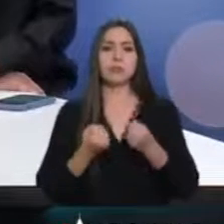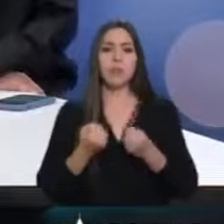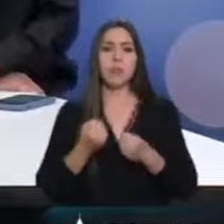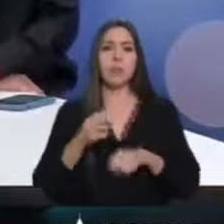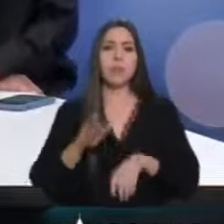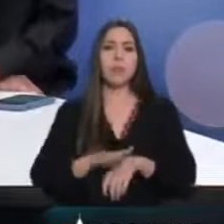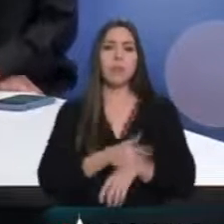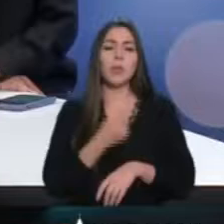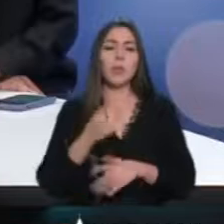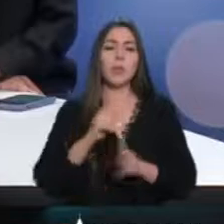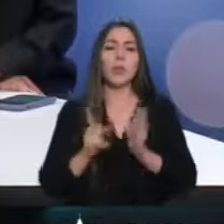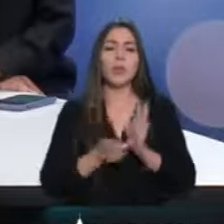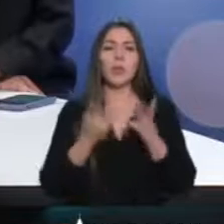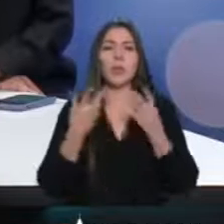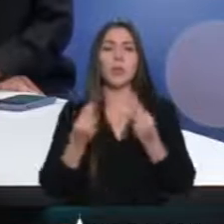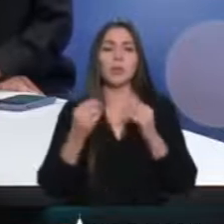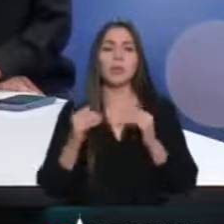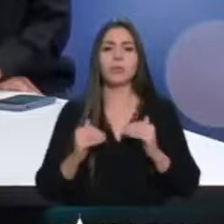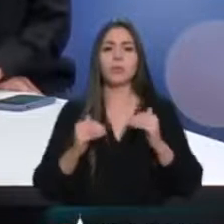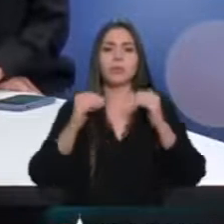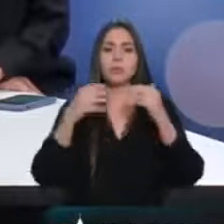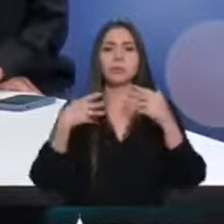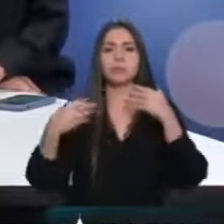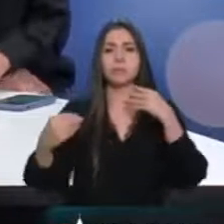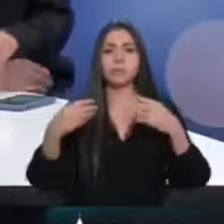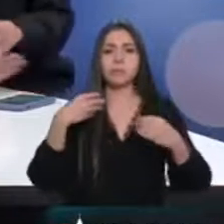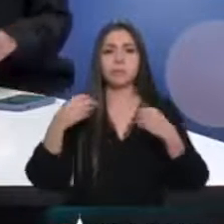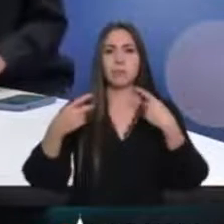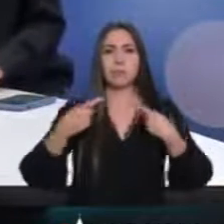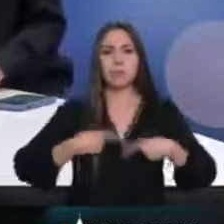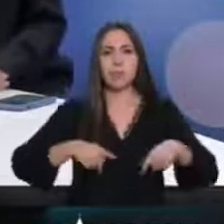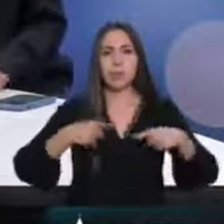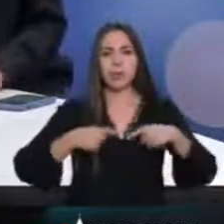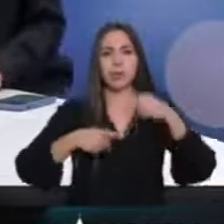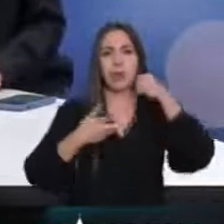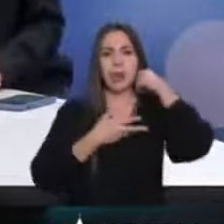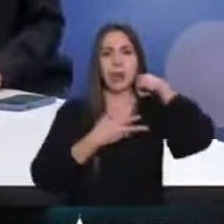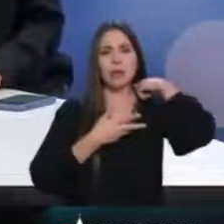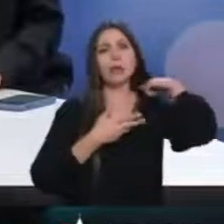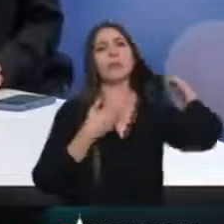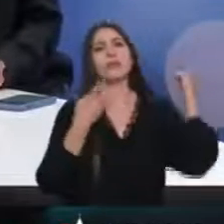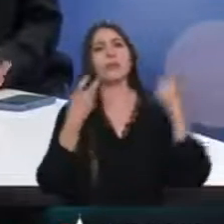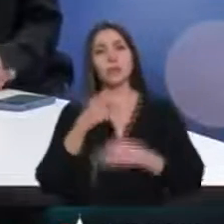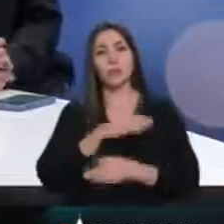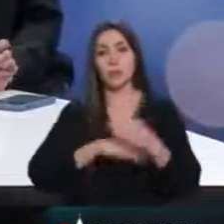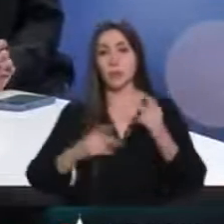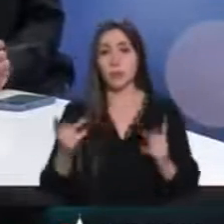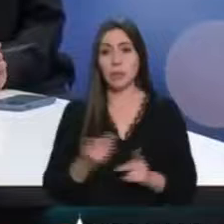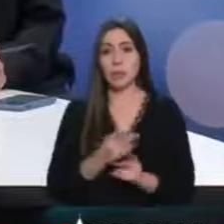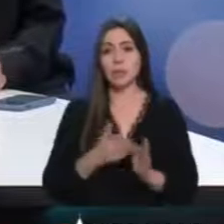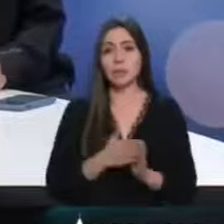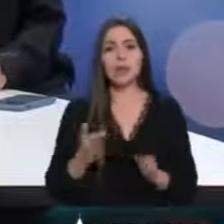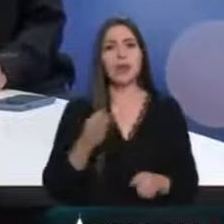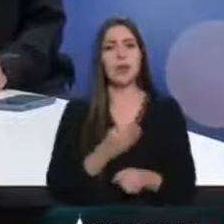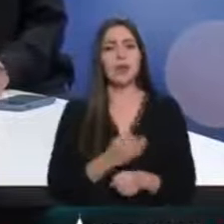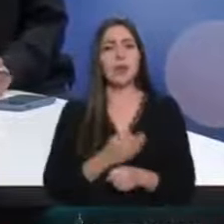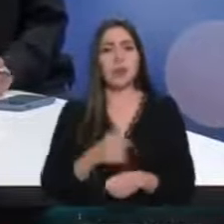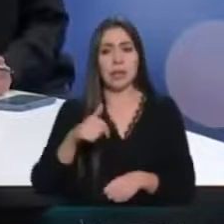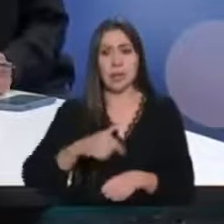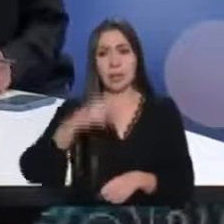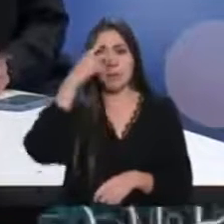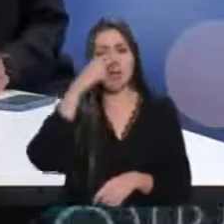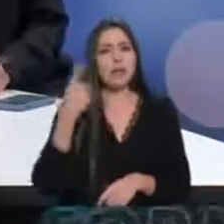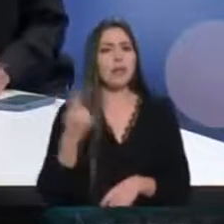la cantidad y al crecimiento de personas contagiadas que están presentando. Ante todo esto, ante esta situación, ¿cómo estamos